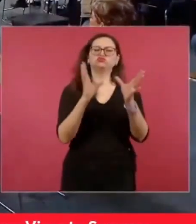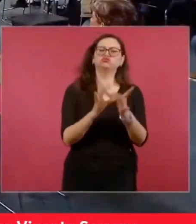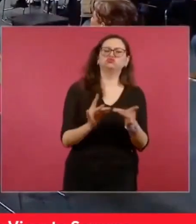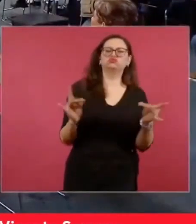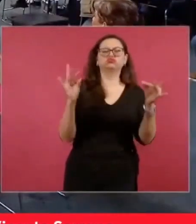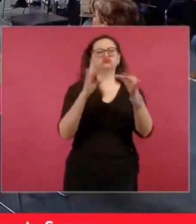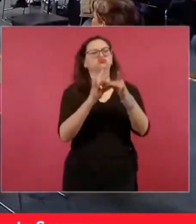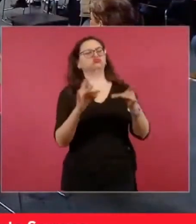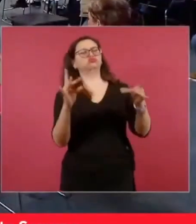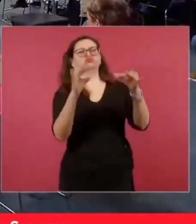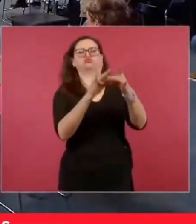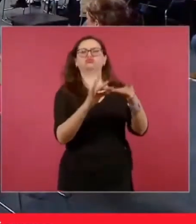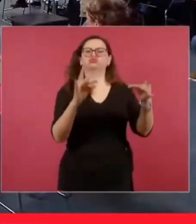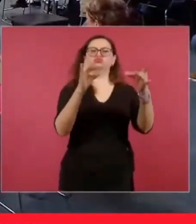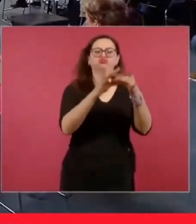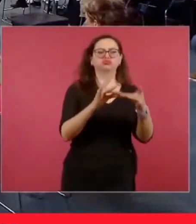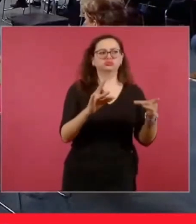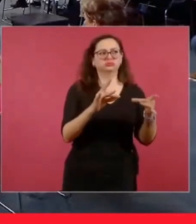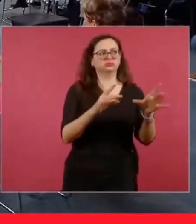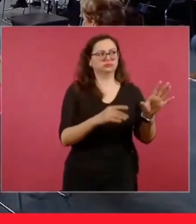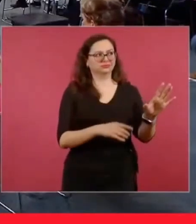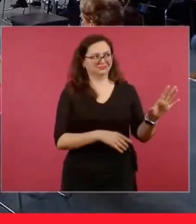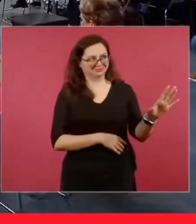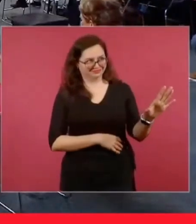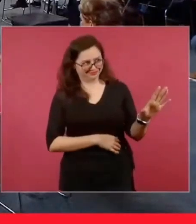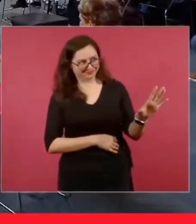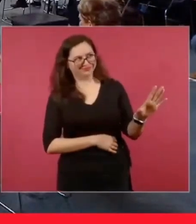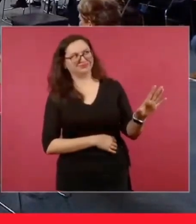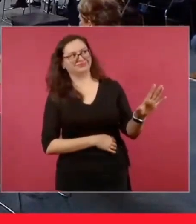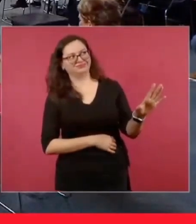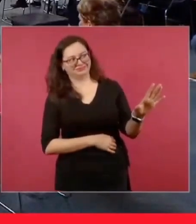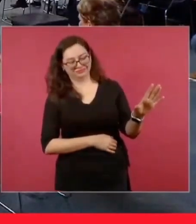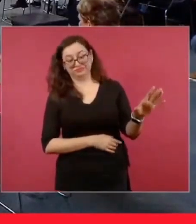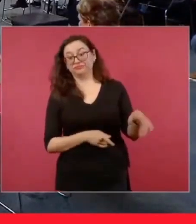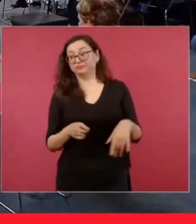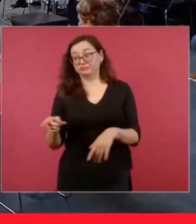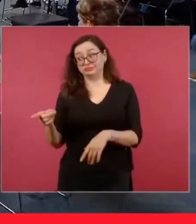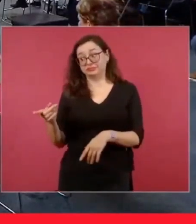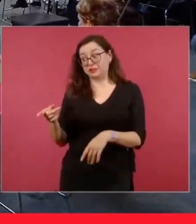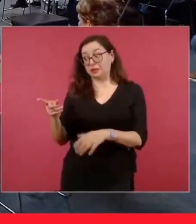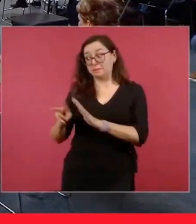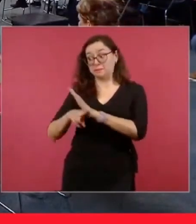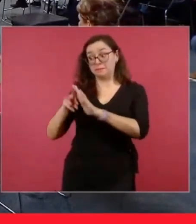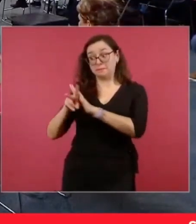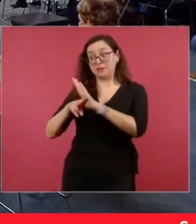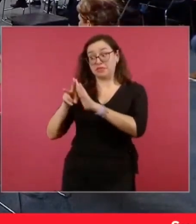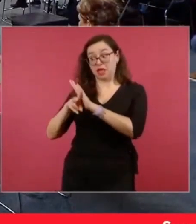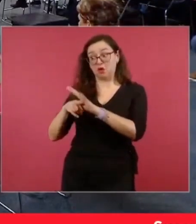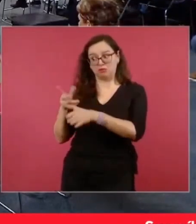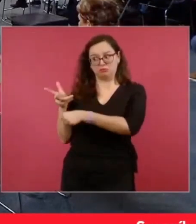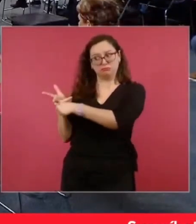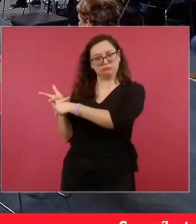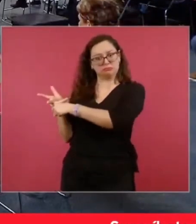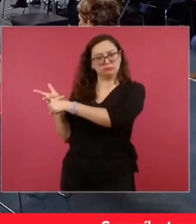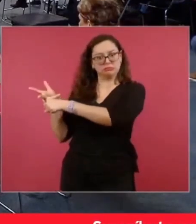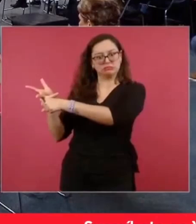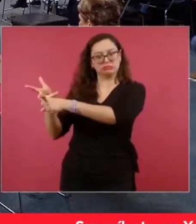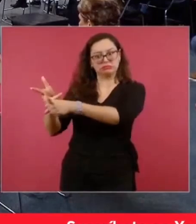video porque lo vamos a a requerir y en horas estaba